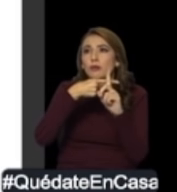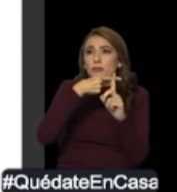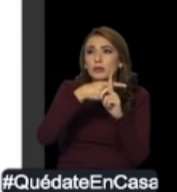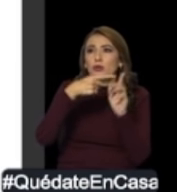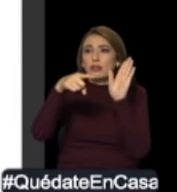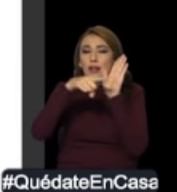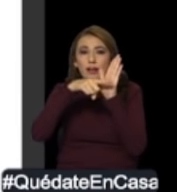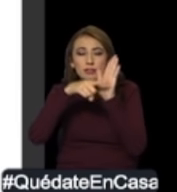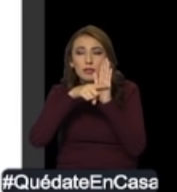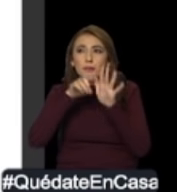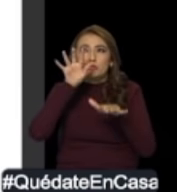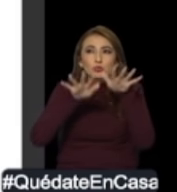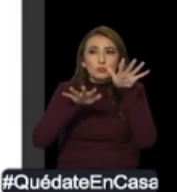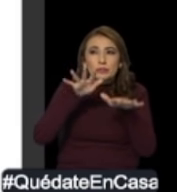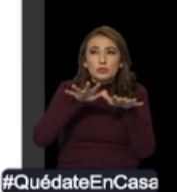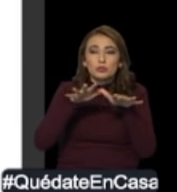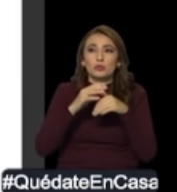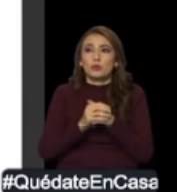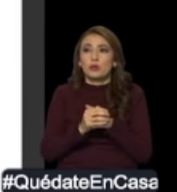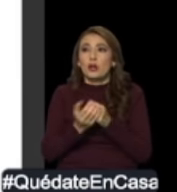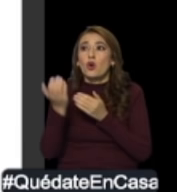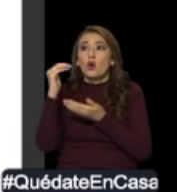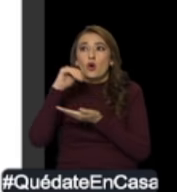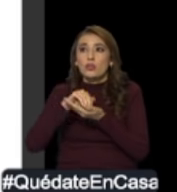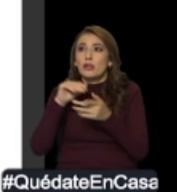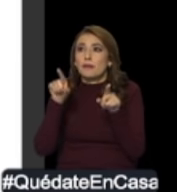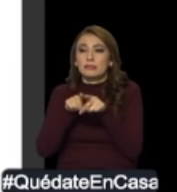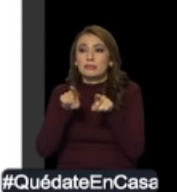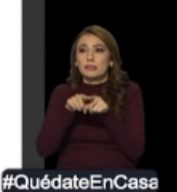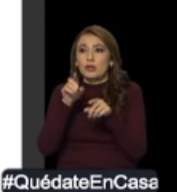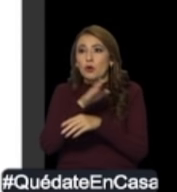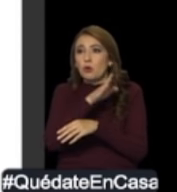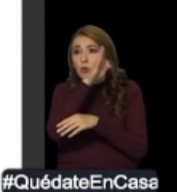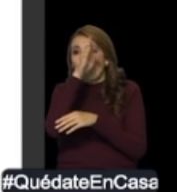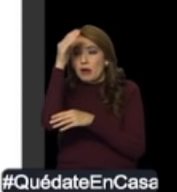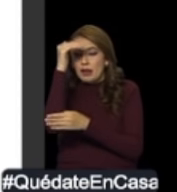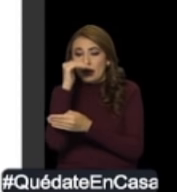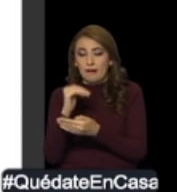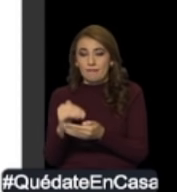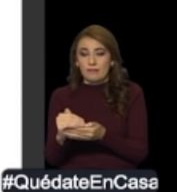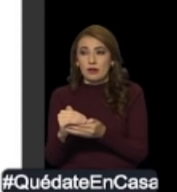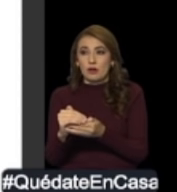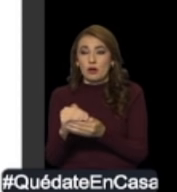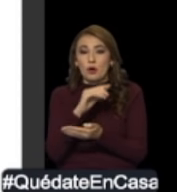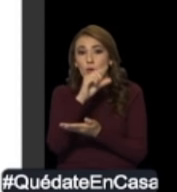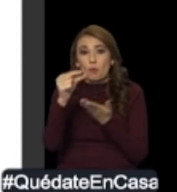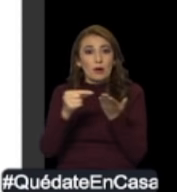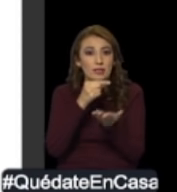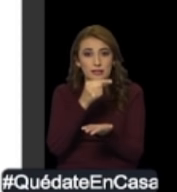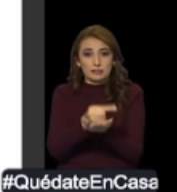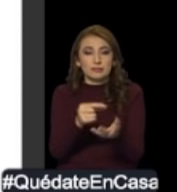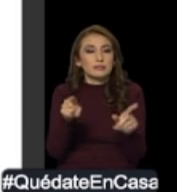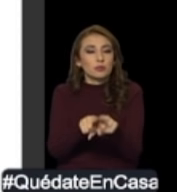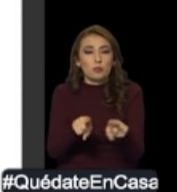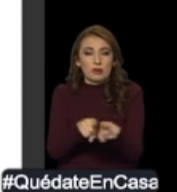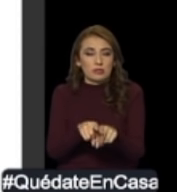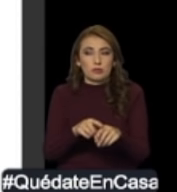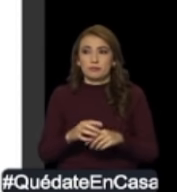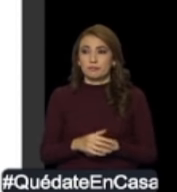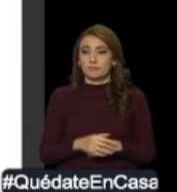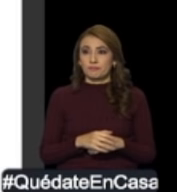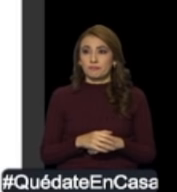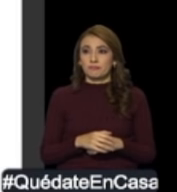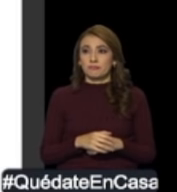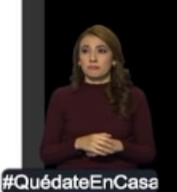sus respectivos totales, y se replica exactamente lo que había presentado para Guayaquil en Quito.